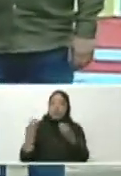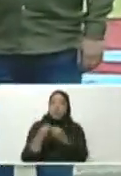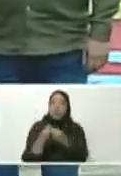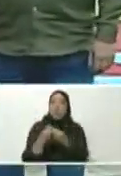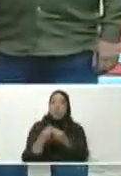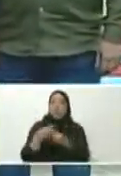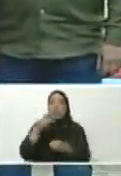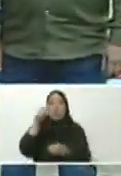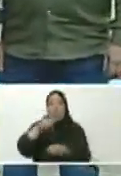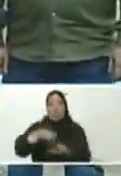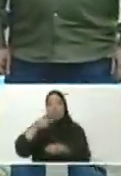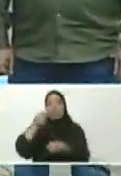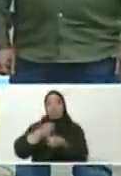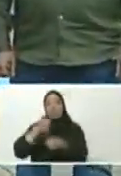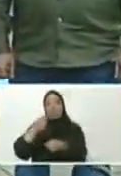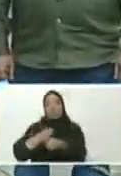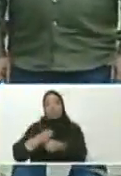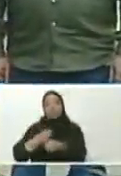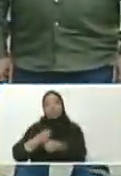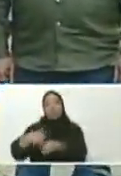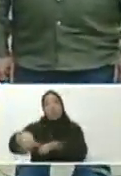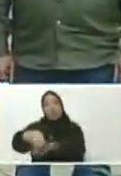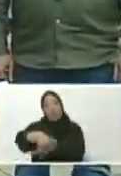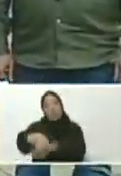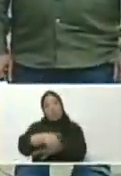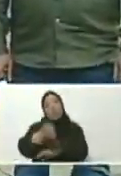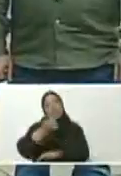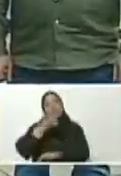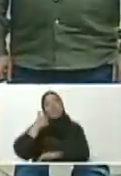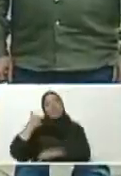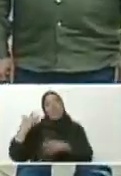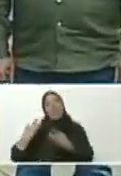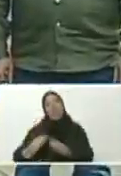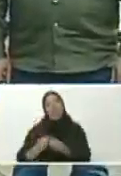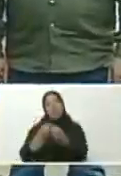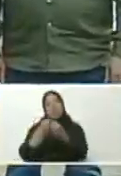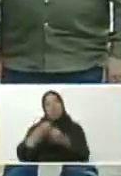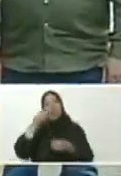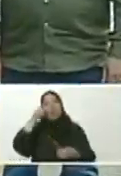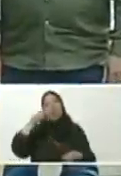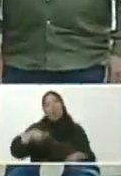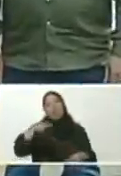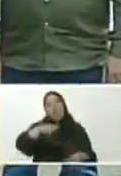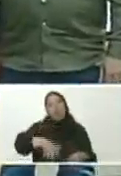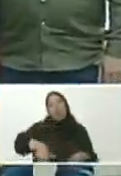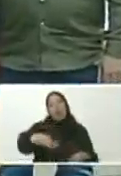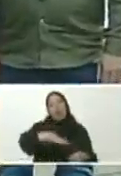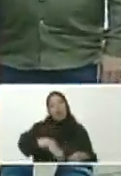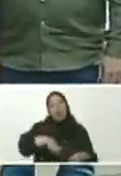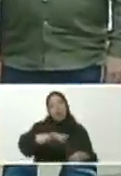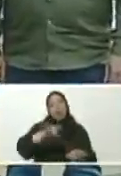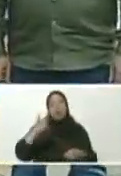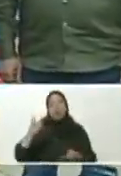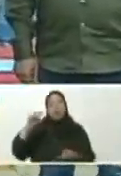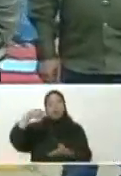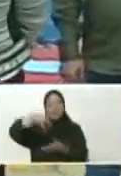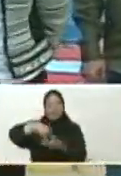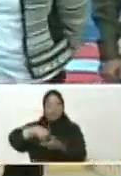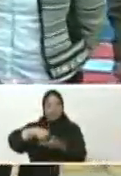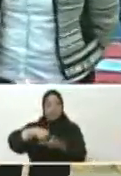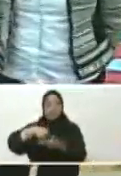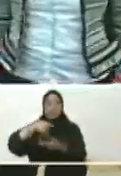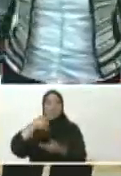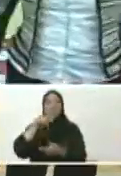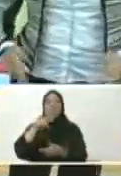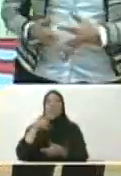vinimos aquí a caminar las calles de Valencia, junto al pueblo de Valencia, junto al pueblo de Carabobo. Rafael Lacaba, ¿qué